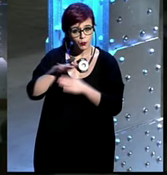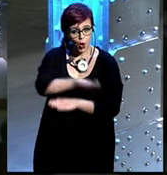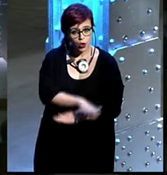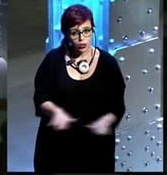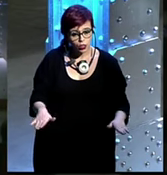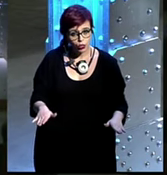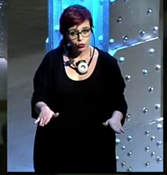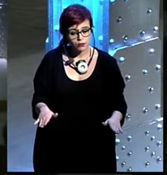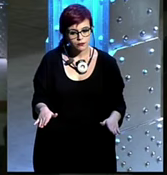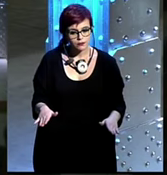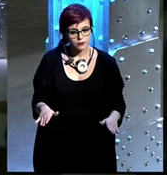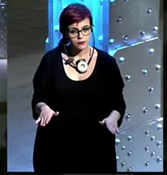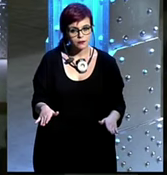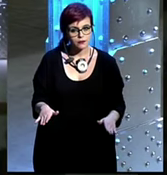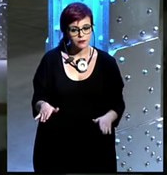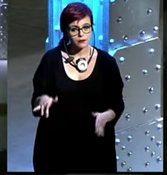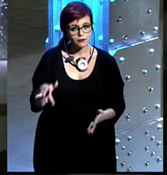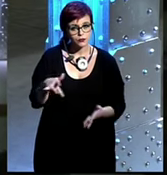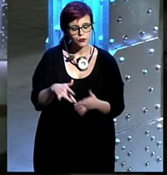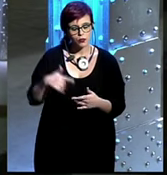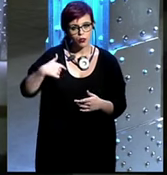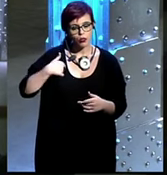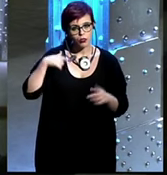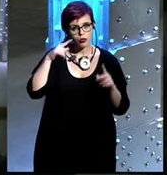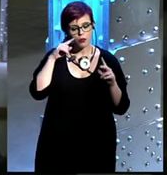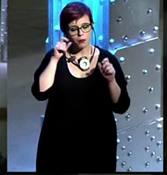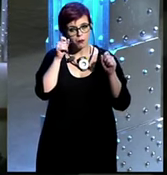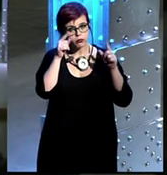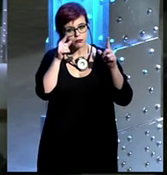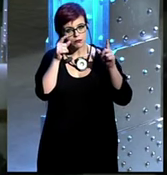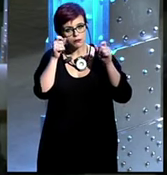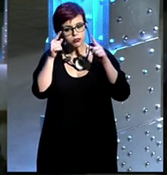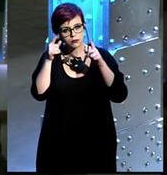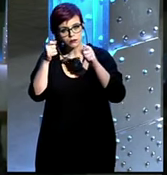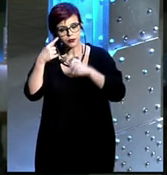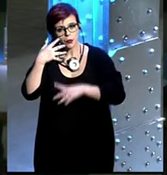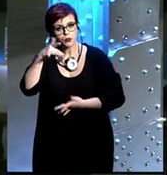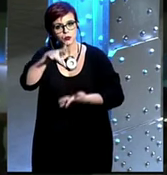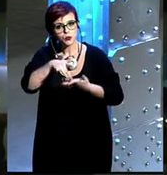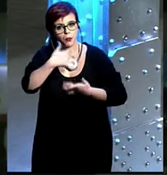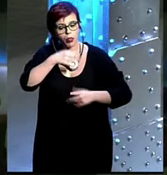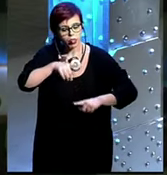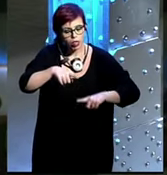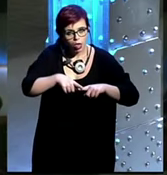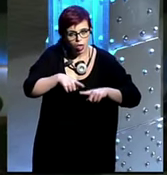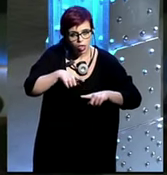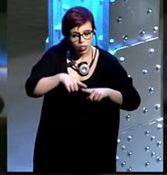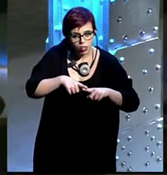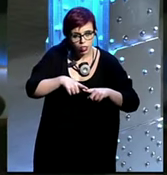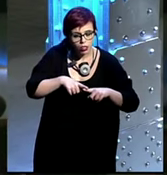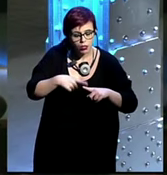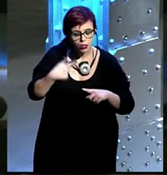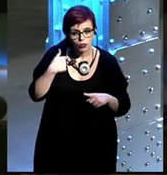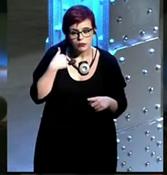Cuando era niño y empecé a darme cuenta de que quizá era gay, pues estaba